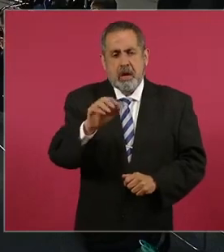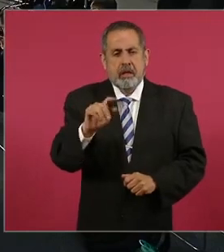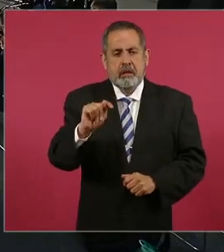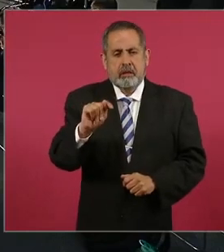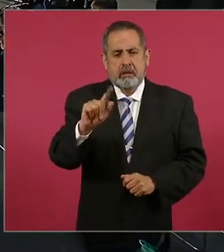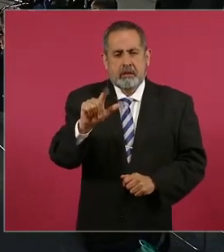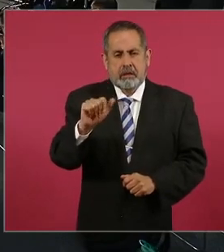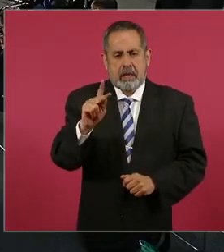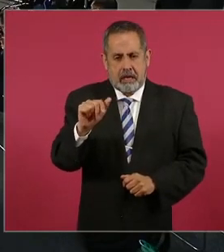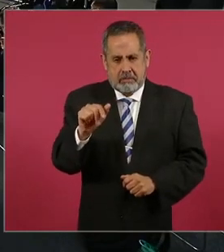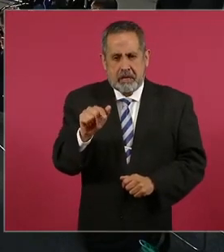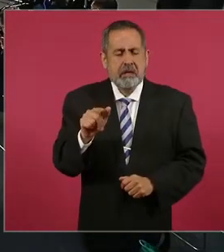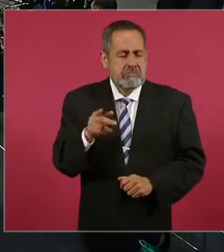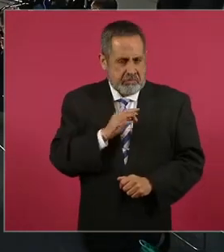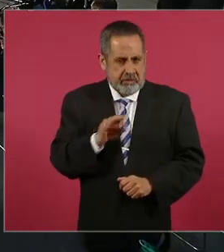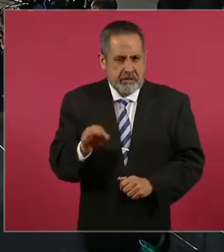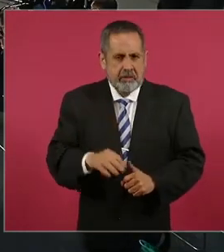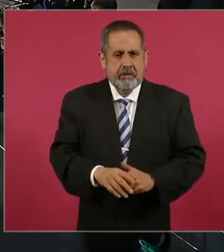Tlapa,